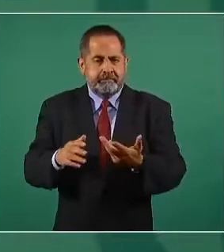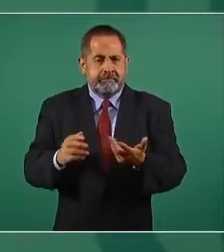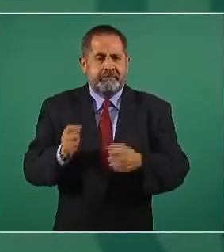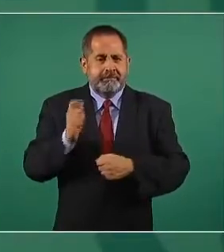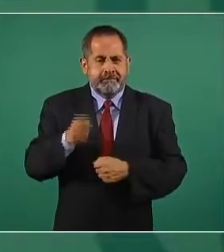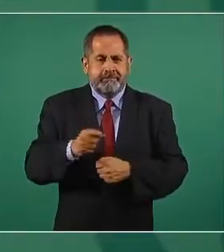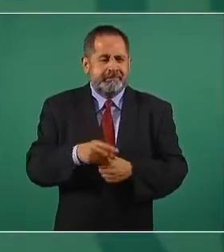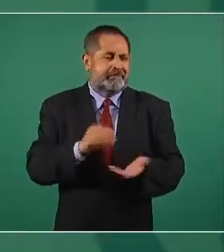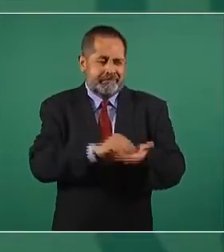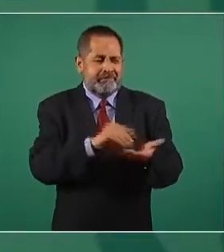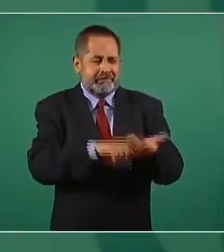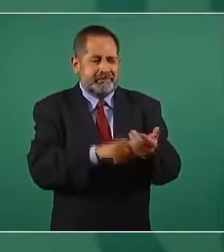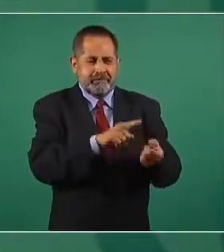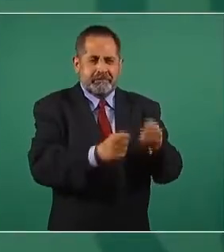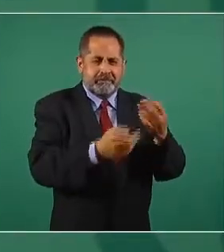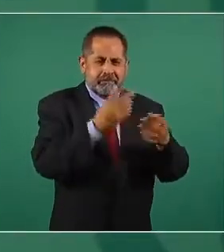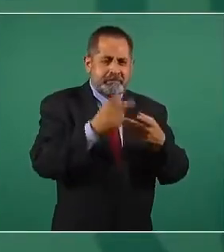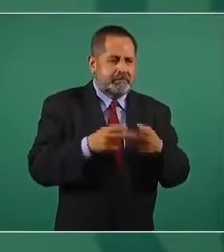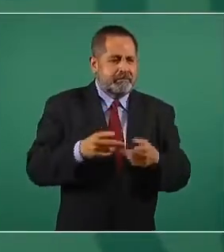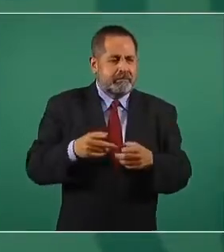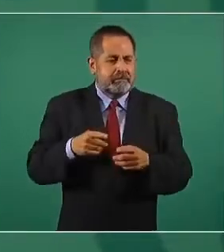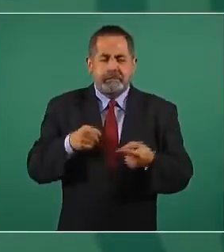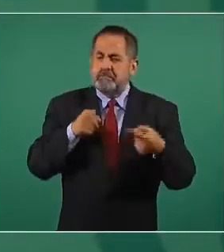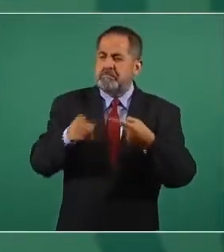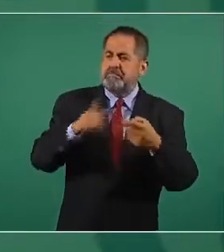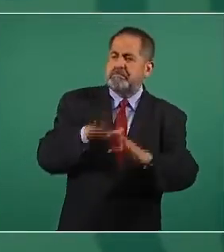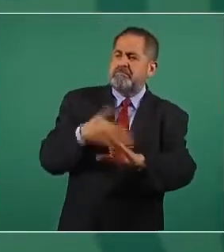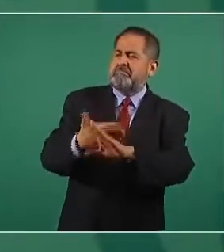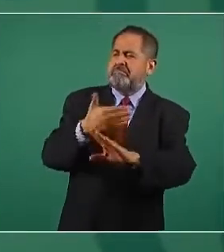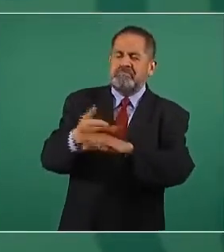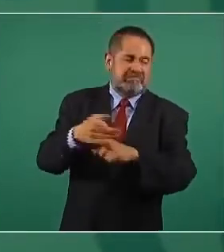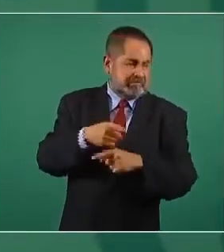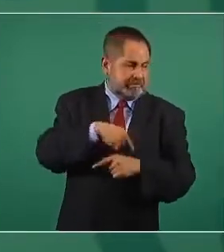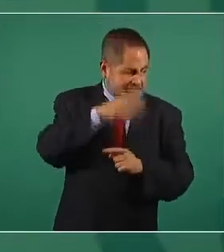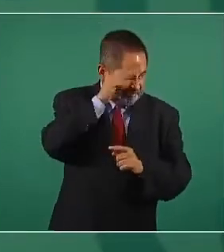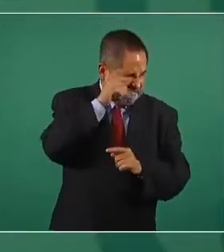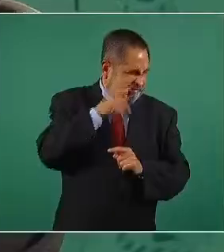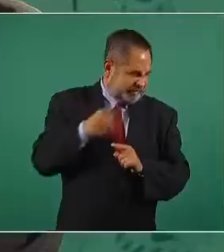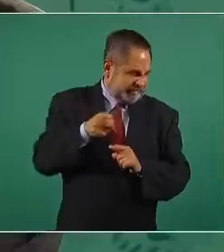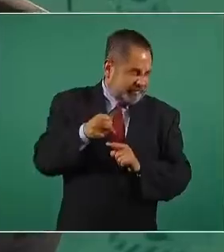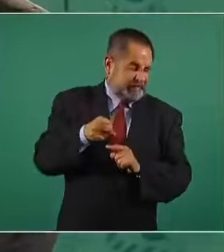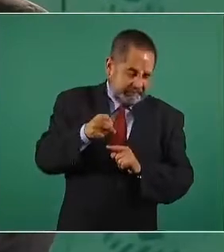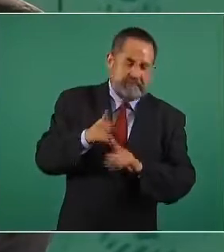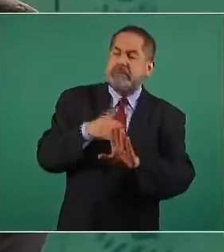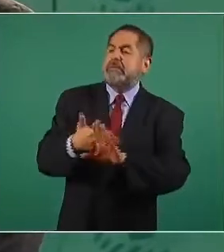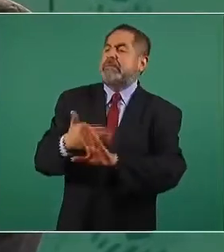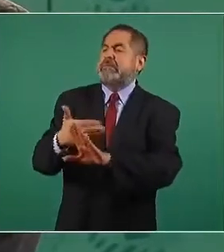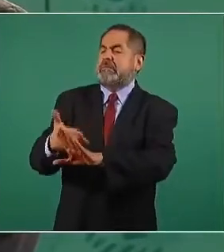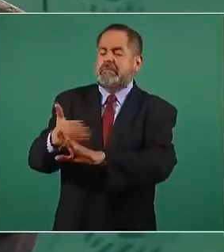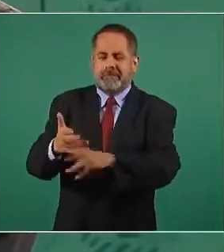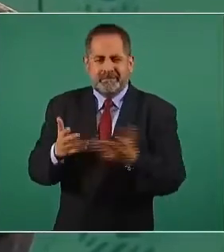campañas, y las hay, de linchamiento de los medios.